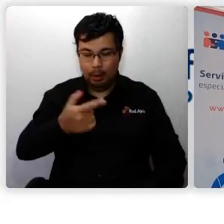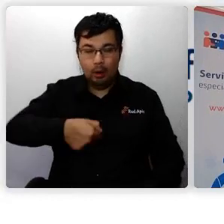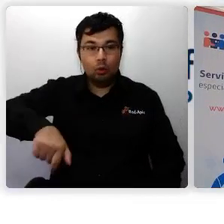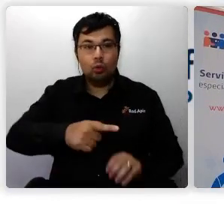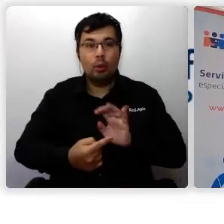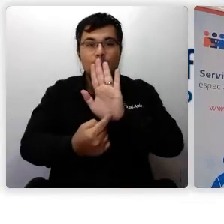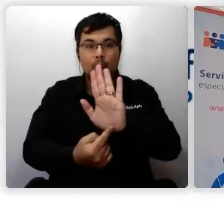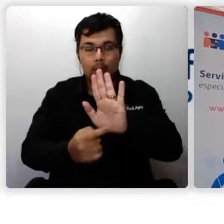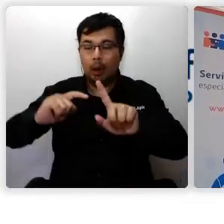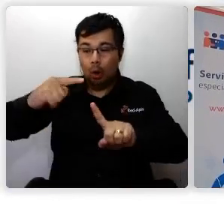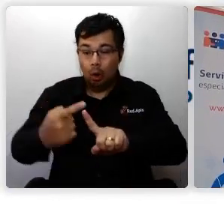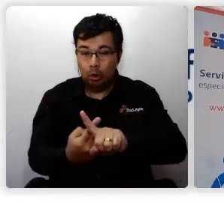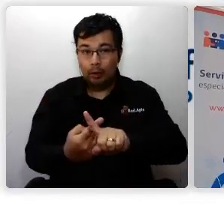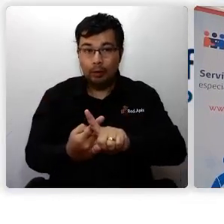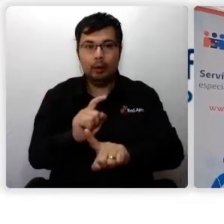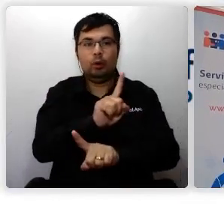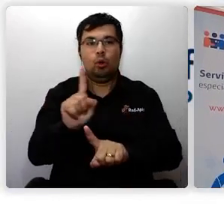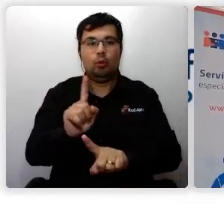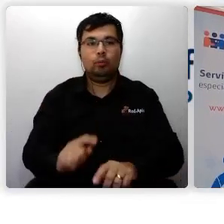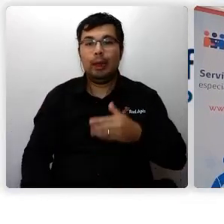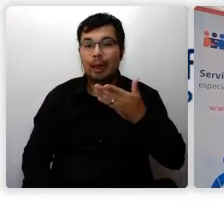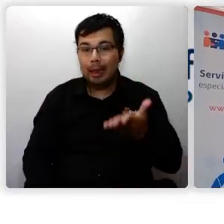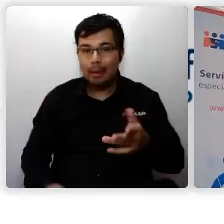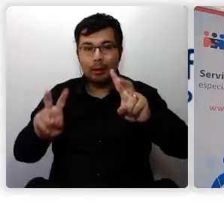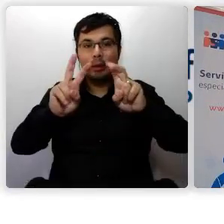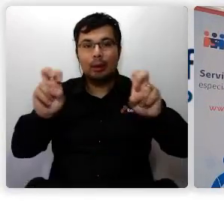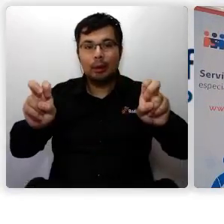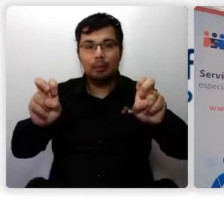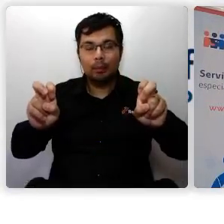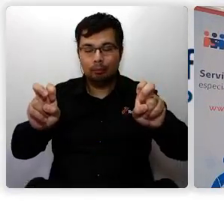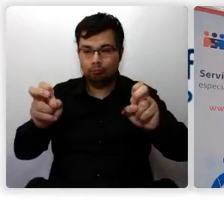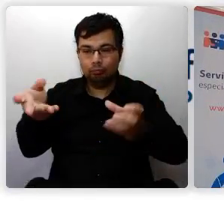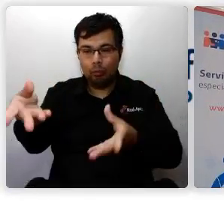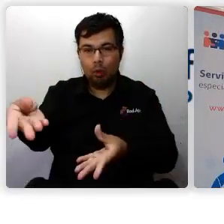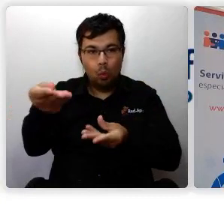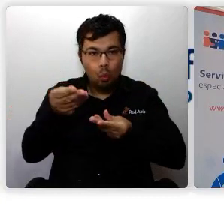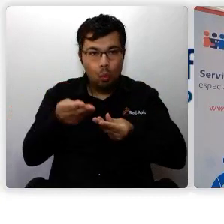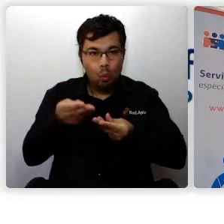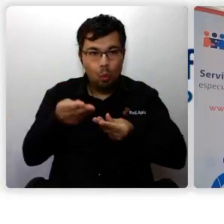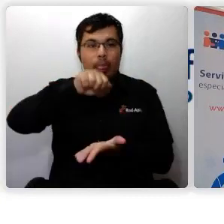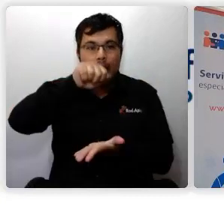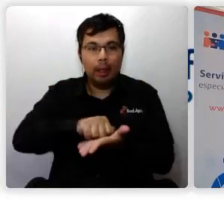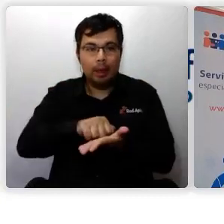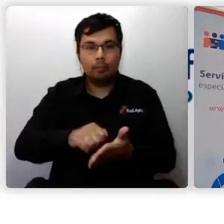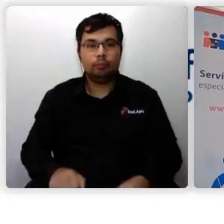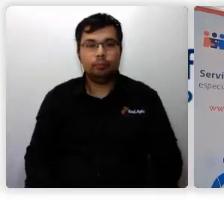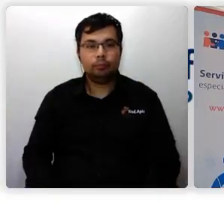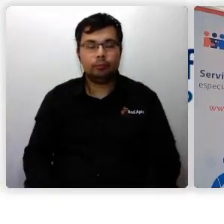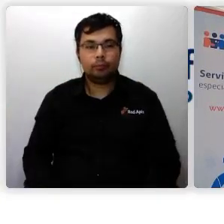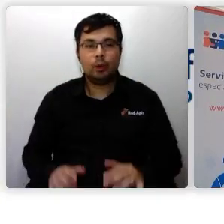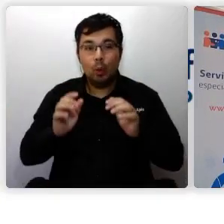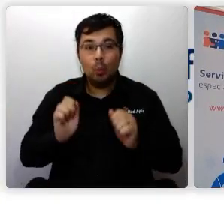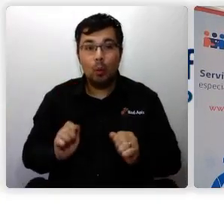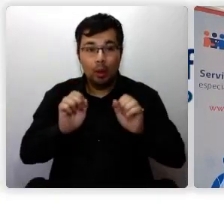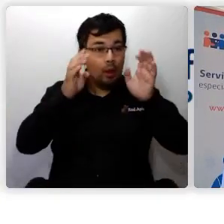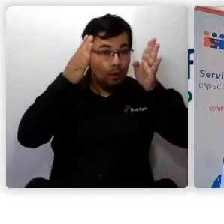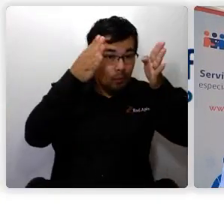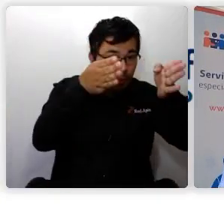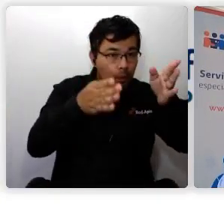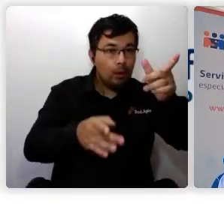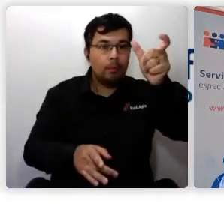es un poco el sentido de esto, esta recepción y gestión de quejas. Puede estar focalizado, como les comenté, frente a un funcionario